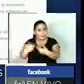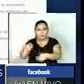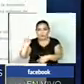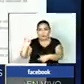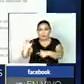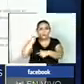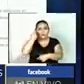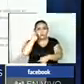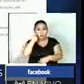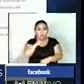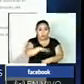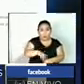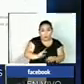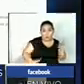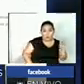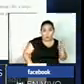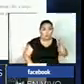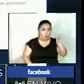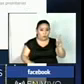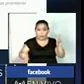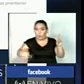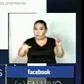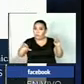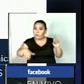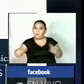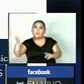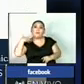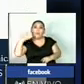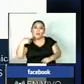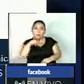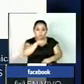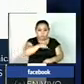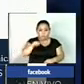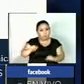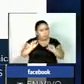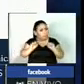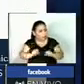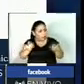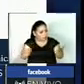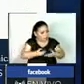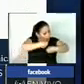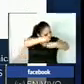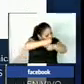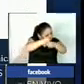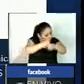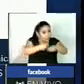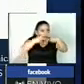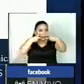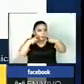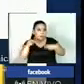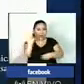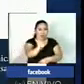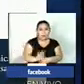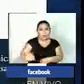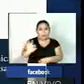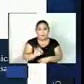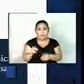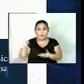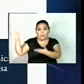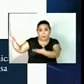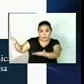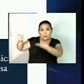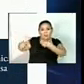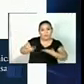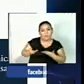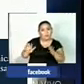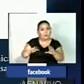Dos en San Salvador y uno en San Miguel los cuales tendrán una mayor capacidad para realizar pruebas y una mejor calidad. Este donativo va